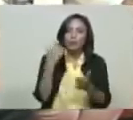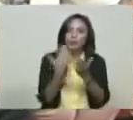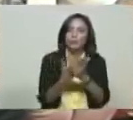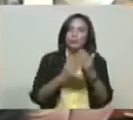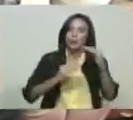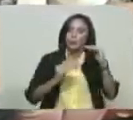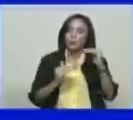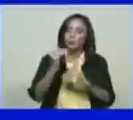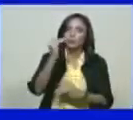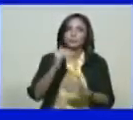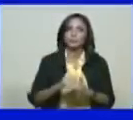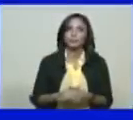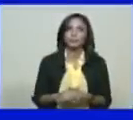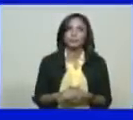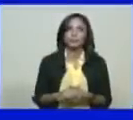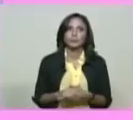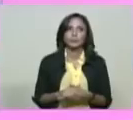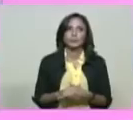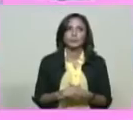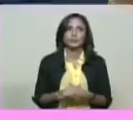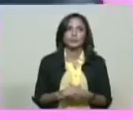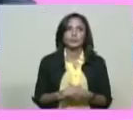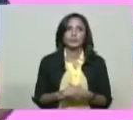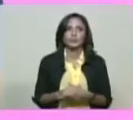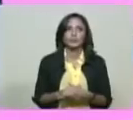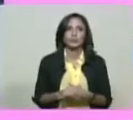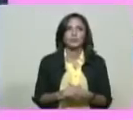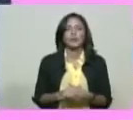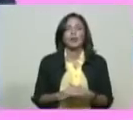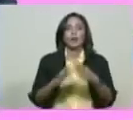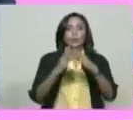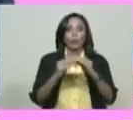aumentar la creación de riqueza, bienes de consumo,